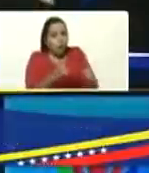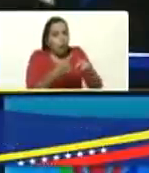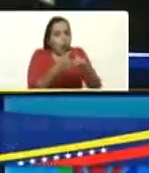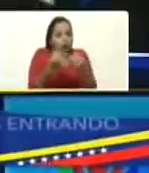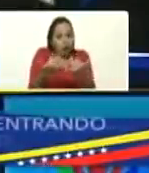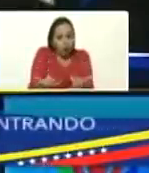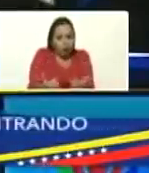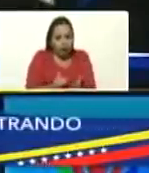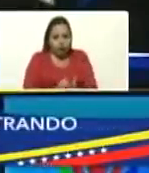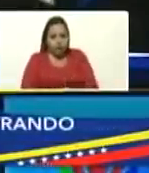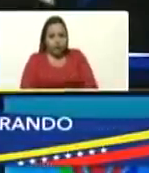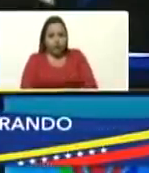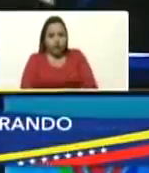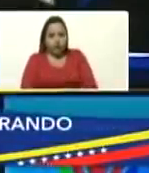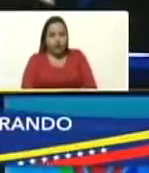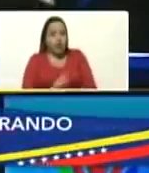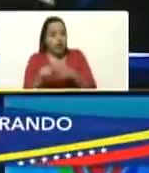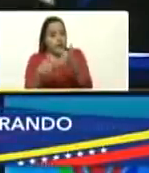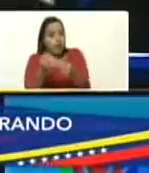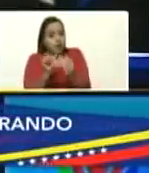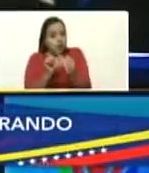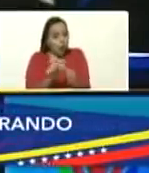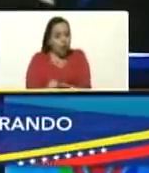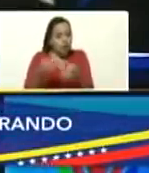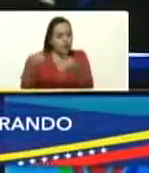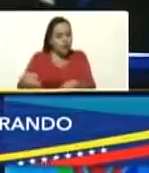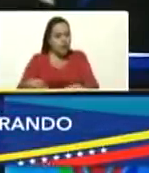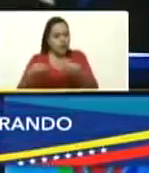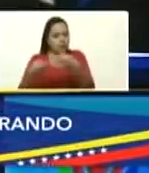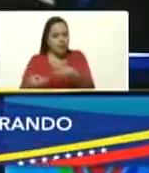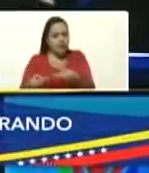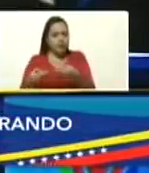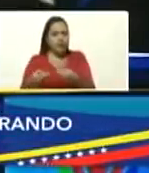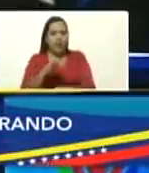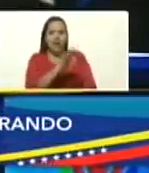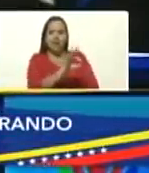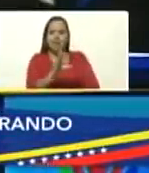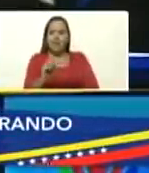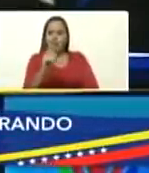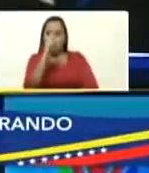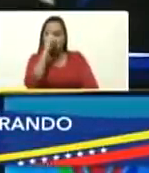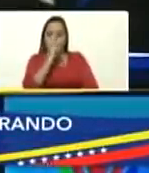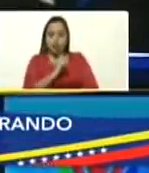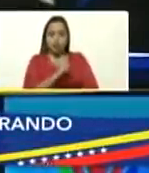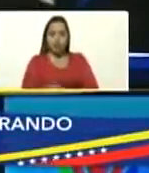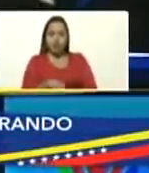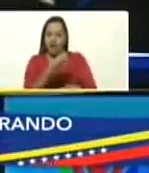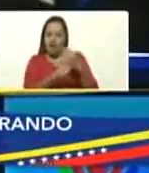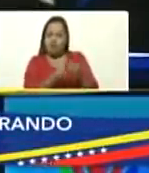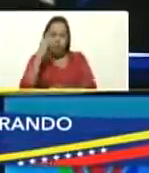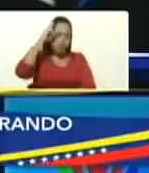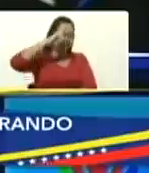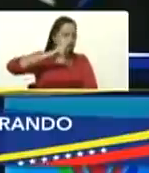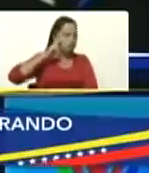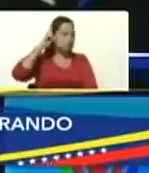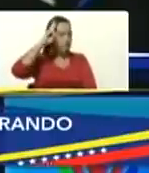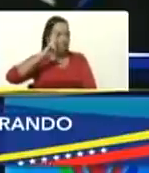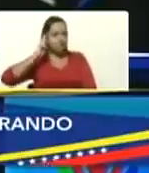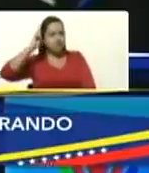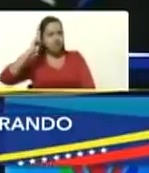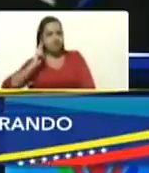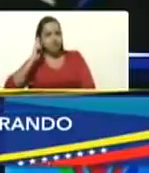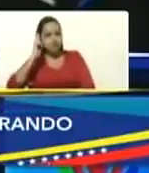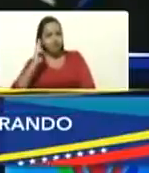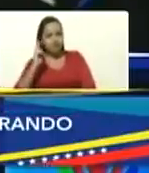y quedó un para siempre, 30 años. Y hacíamos una reflexión, Héctor,